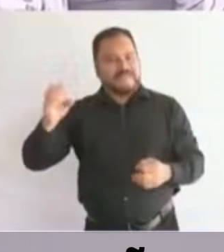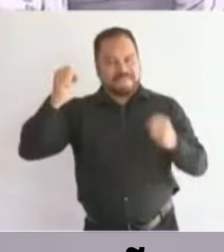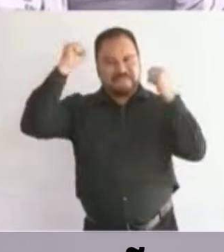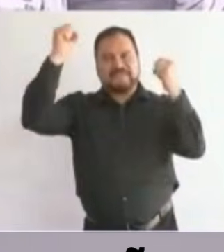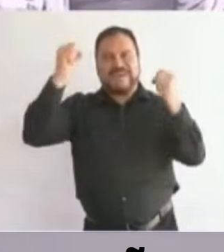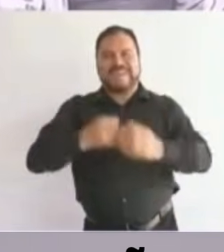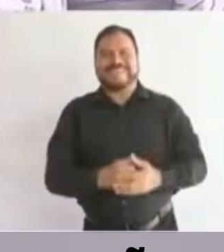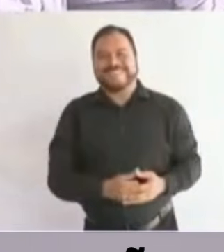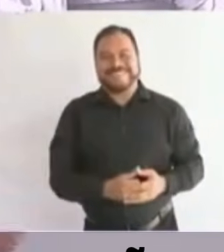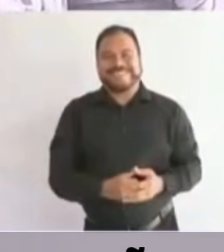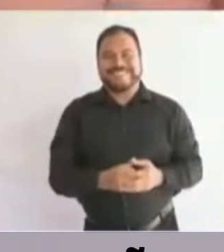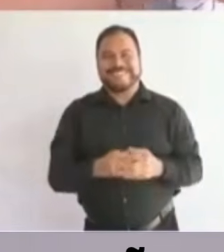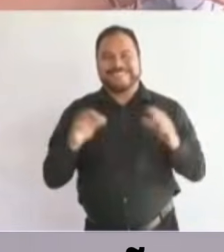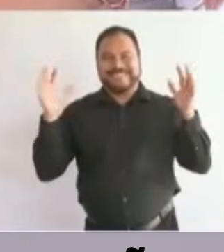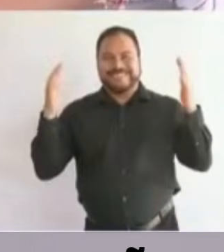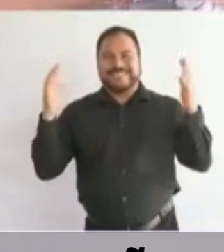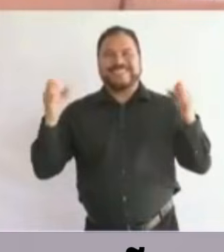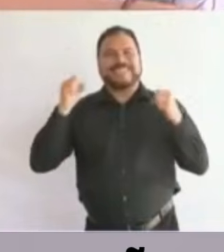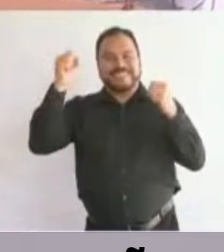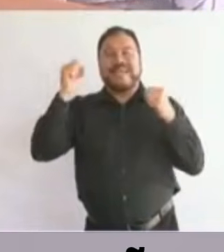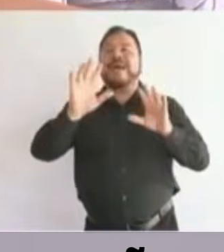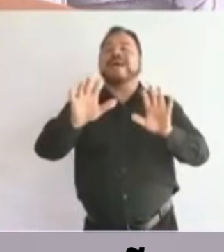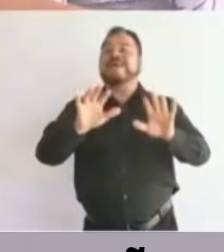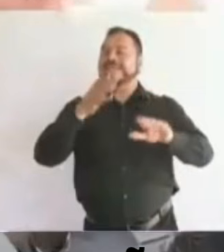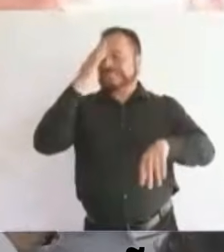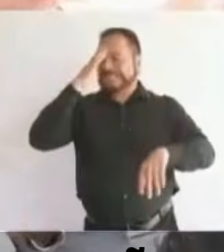Electricidad! ¡Ah, se me olvidó!